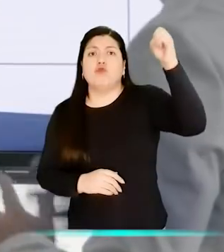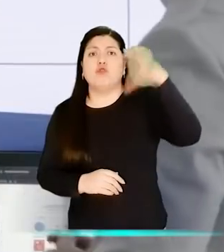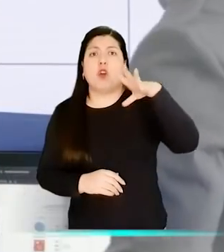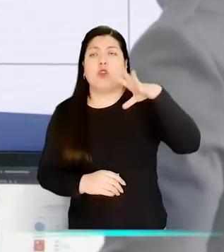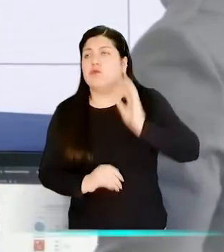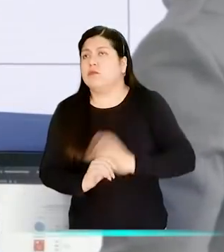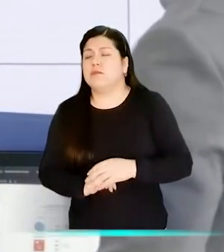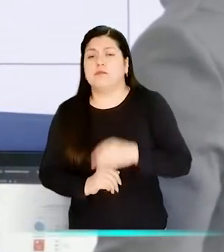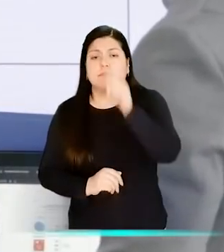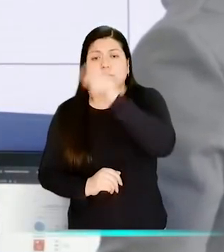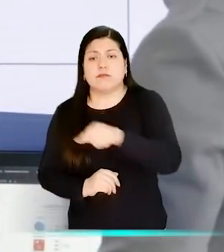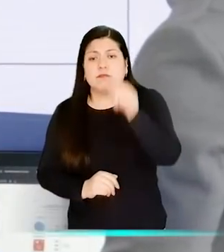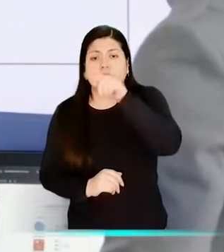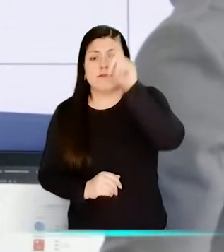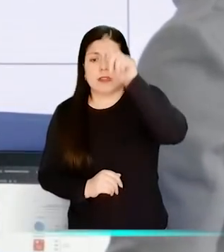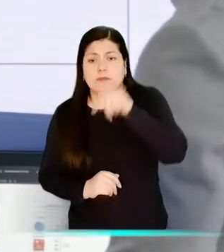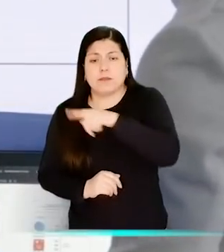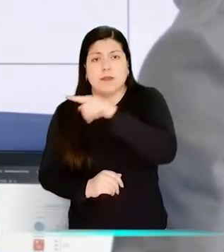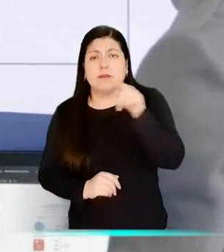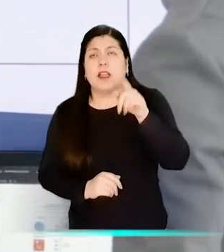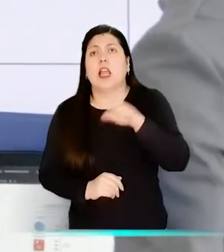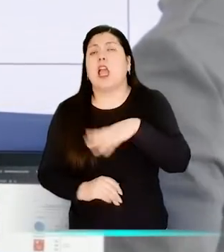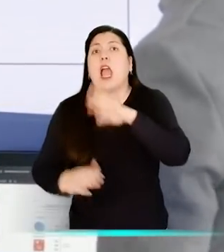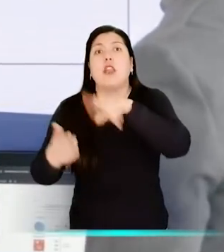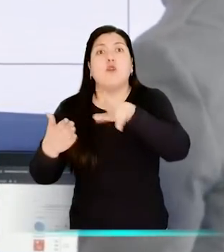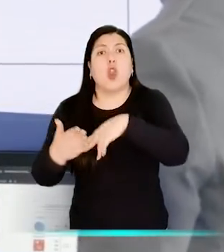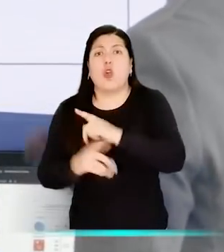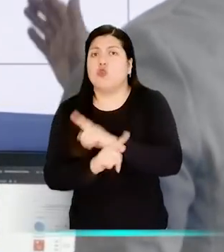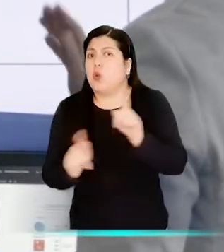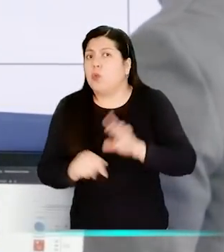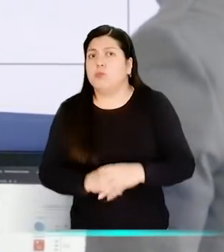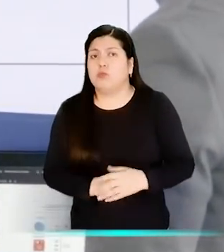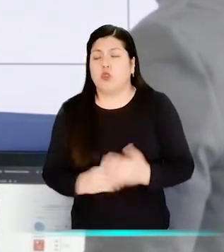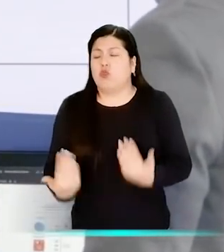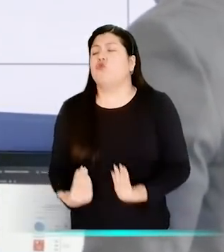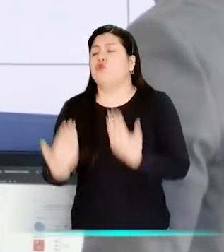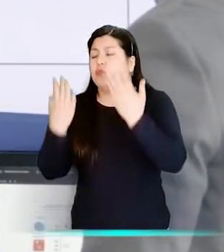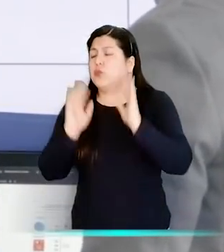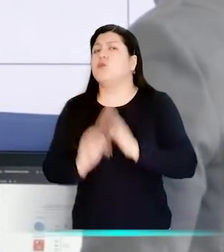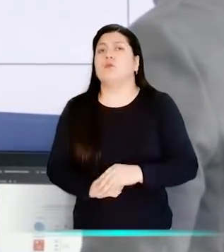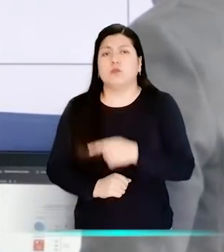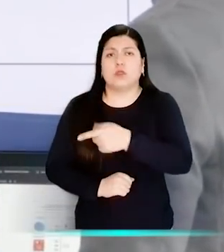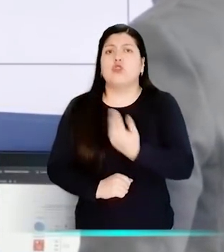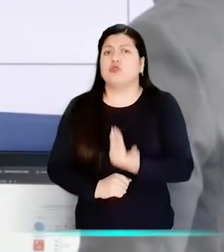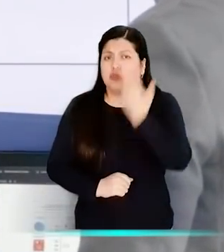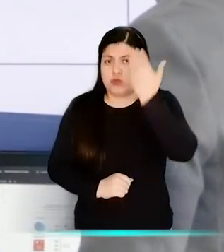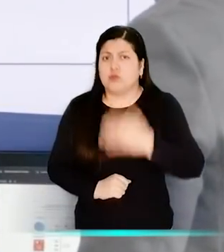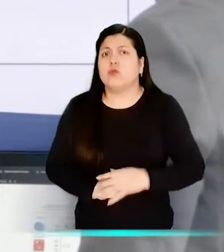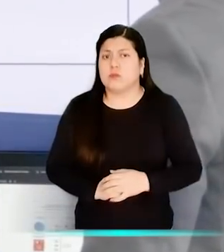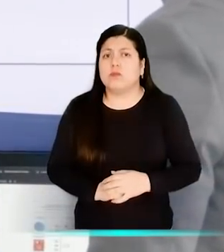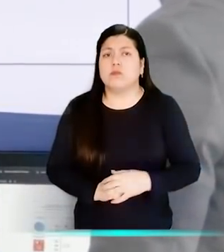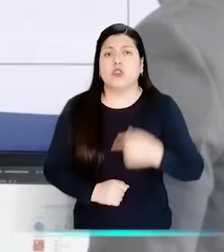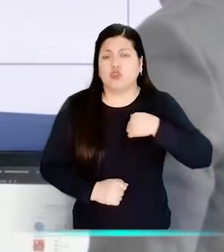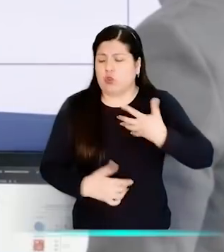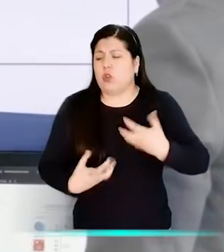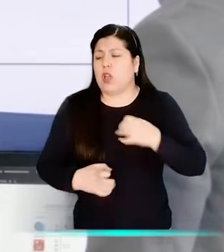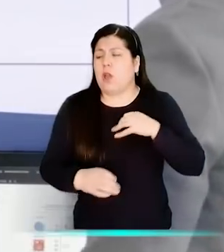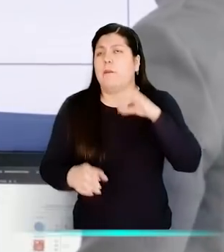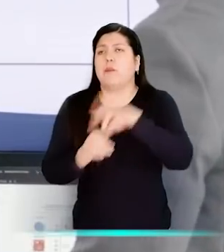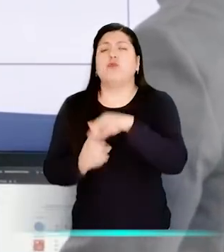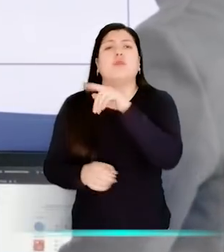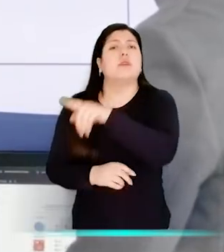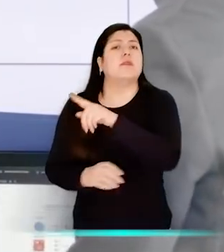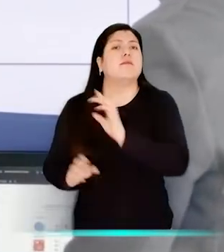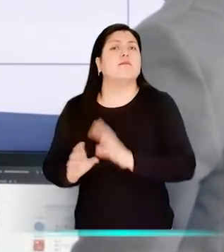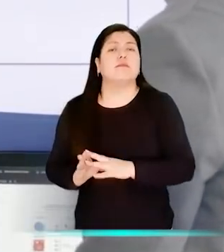sol. Alguien dibujó un sol y esto no anula el voto. Eso no anula el voto. El jurado dice es un voto válido, aquí hay una expresión de una